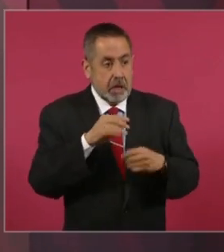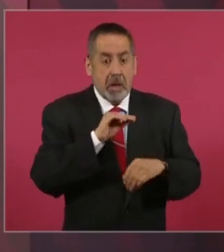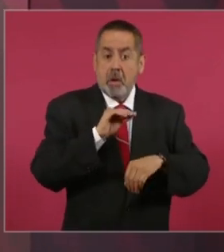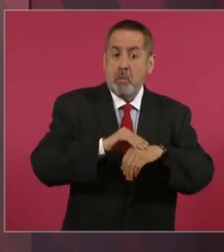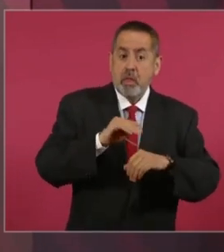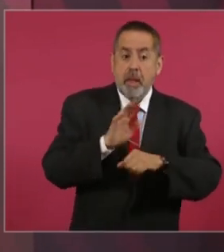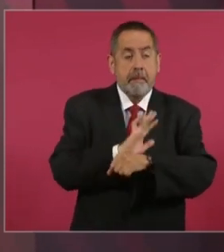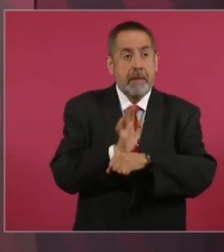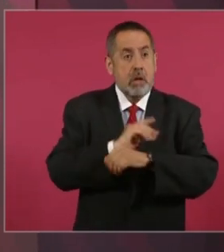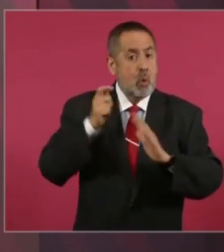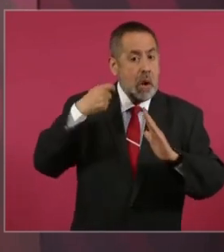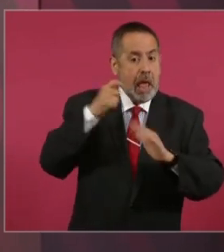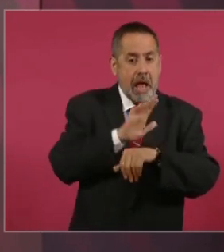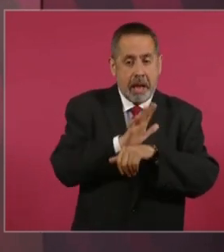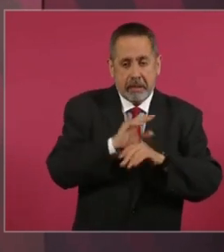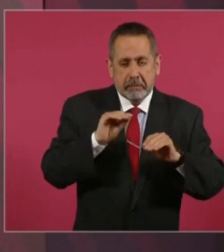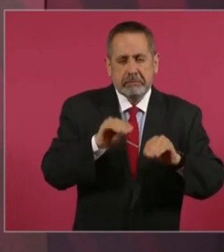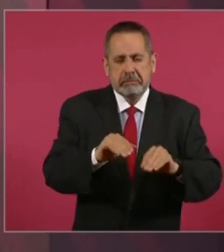película,